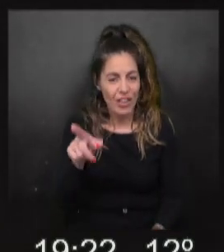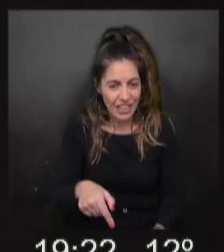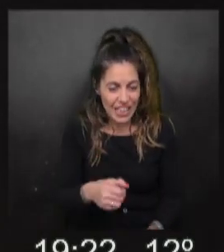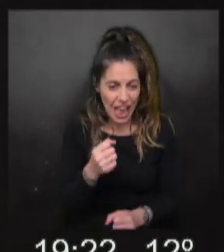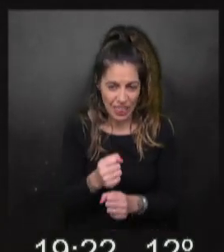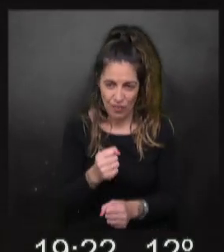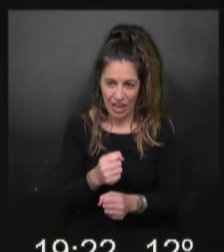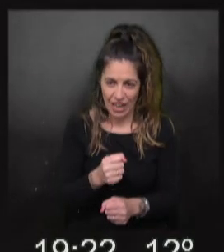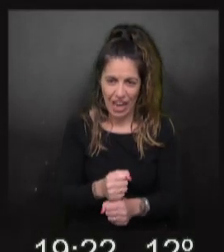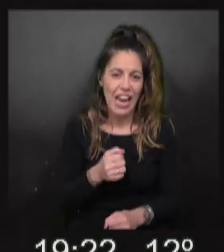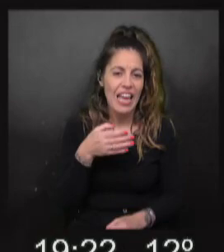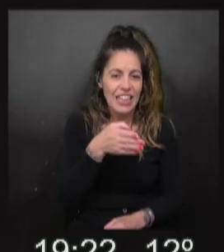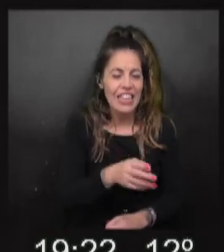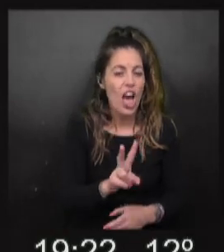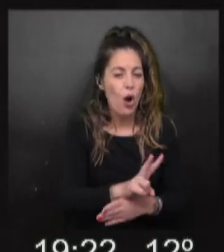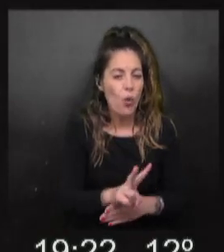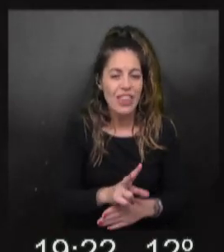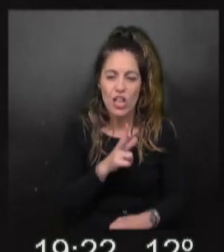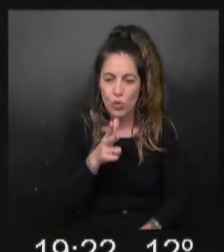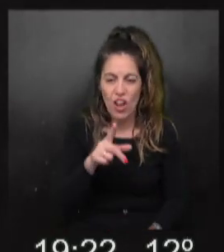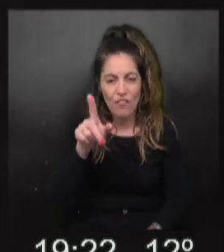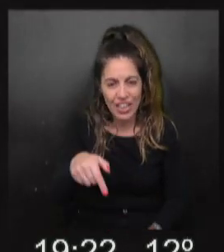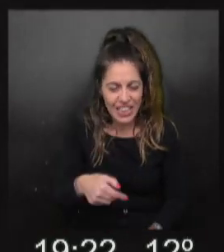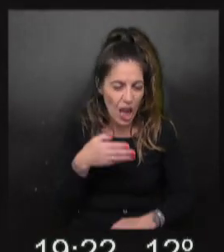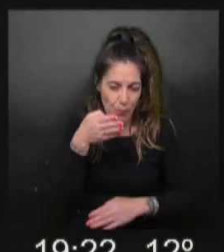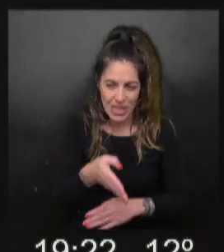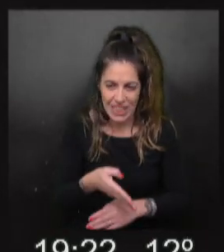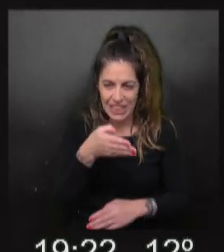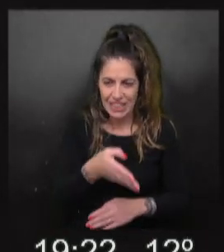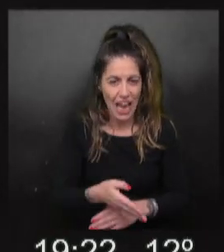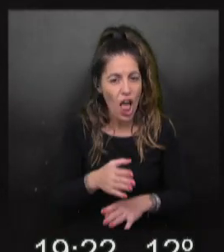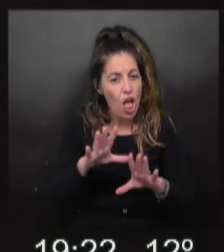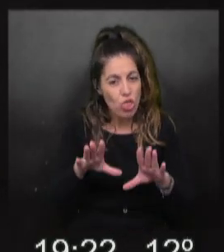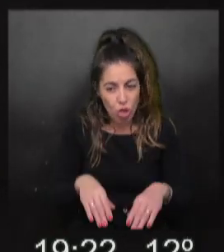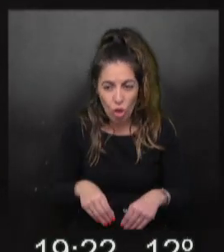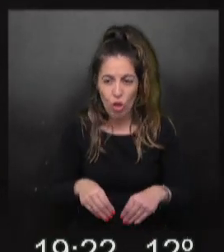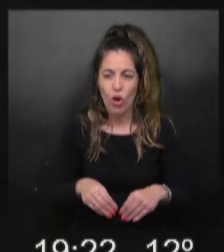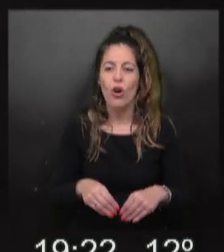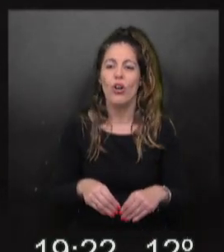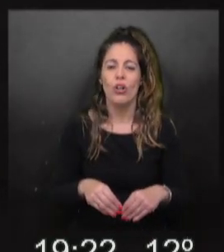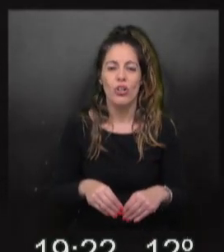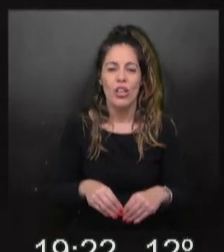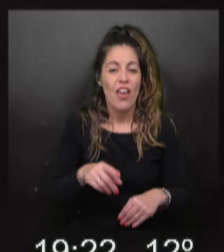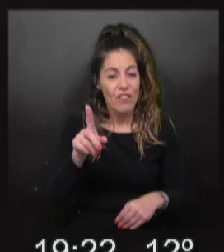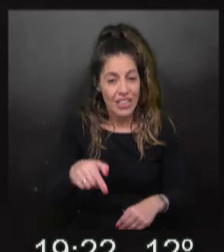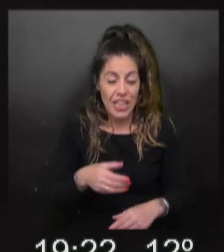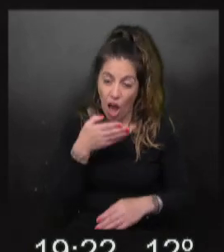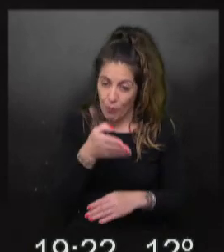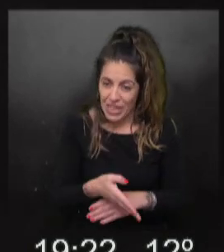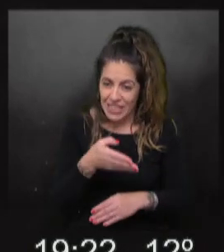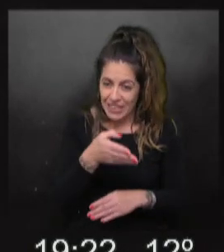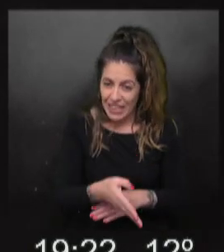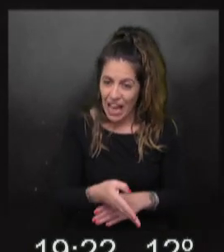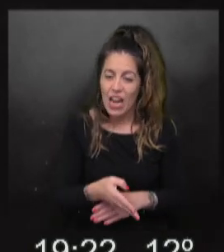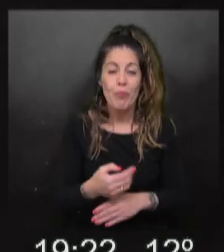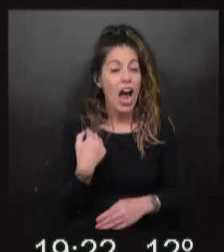trabajar ir a cuidar a su jurist venir a militar era todo no y venir a militar